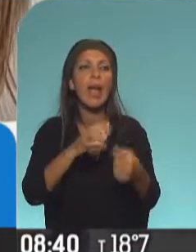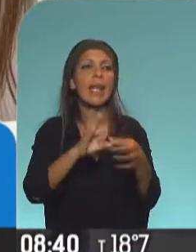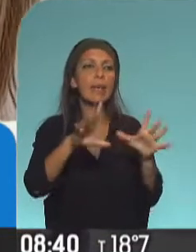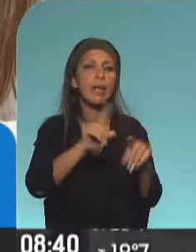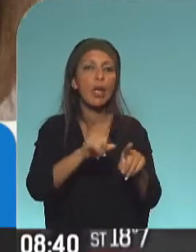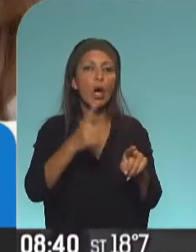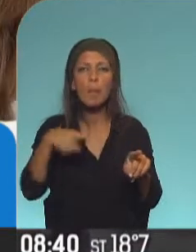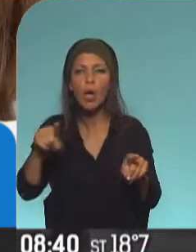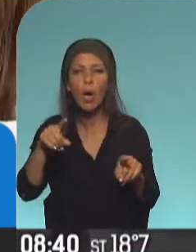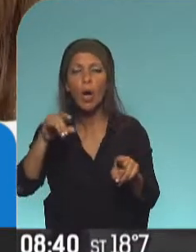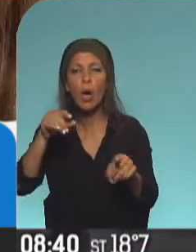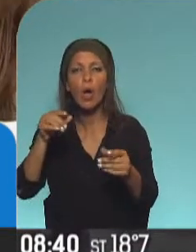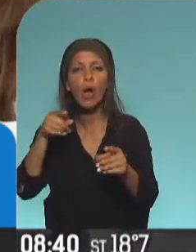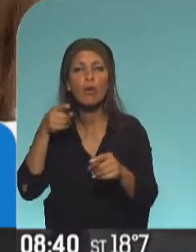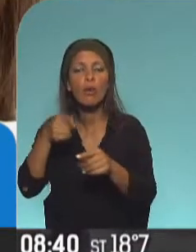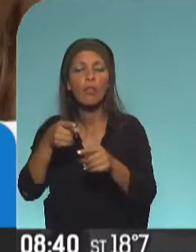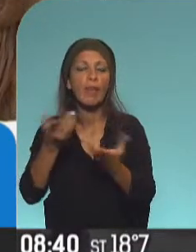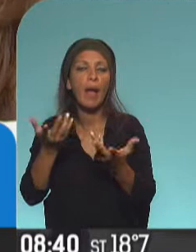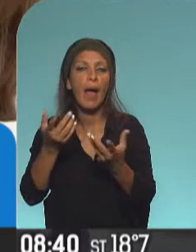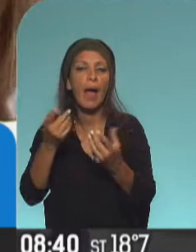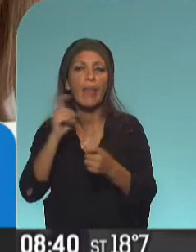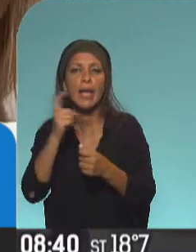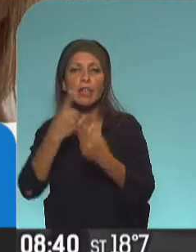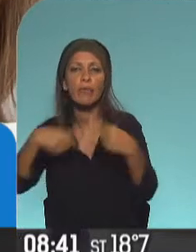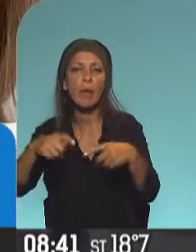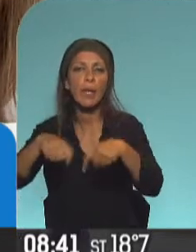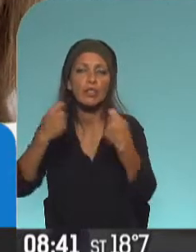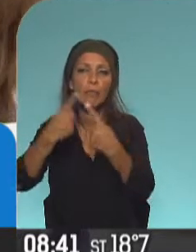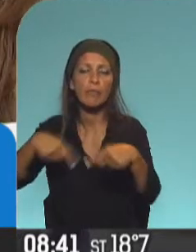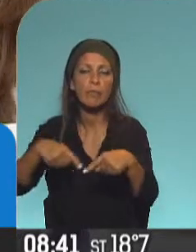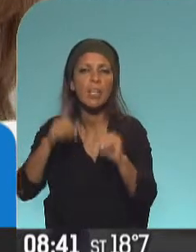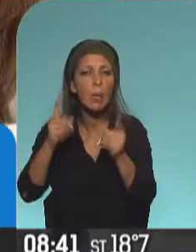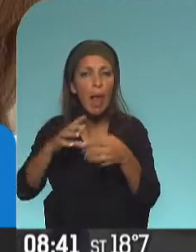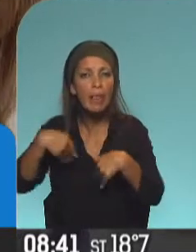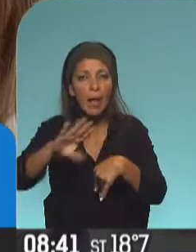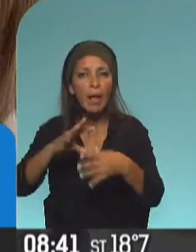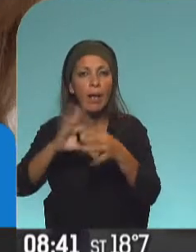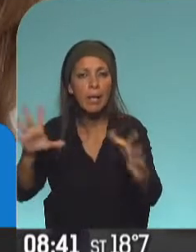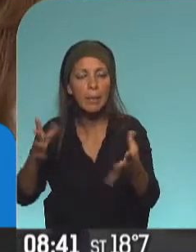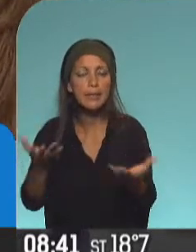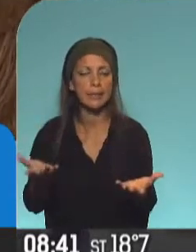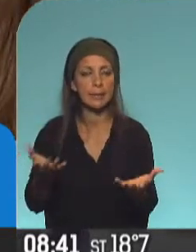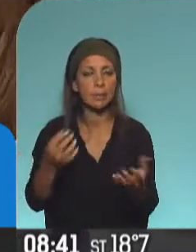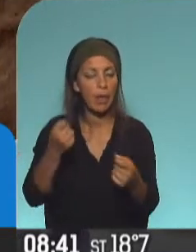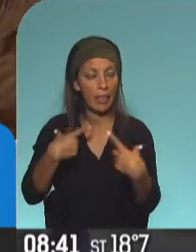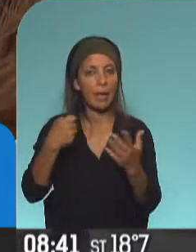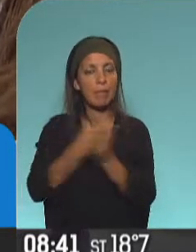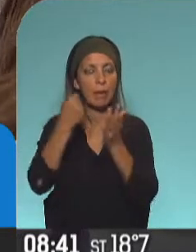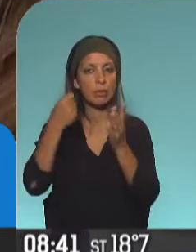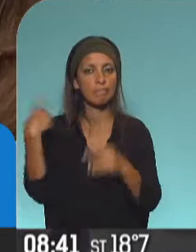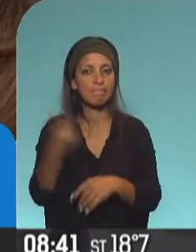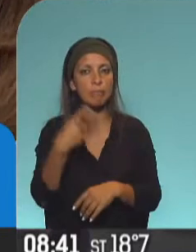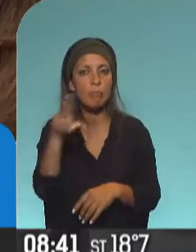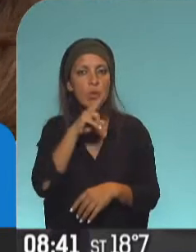tratan delitos contra la integridad sexual, todavía nos encontramos en situaciones como esta, que tiene un impacto muy grande para todas las mujeres